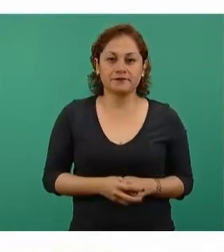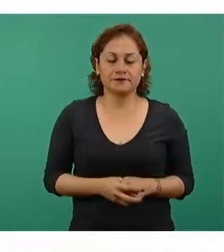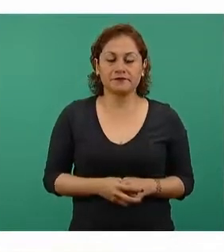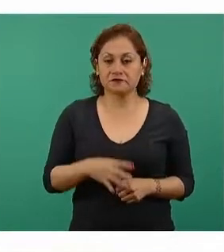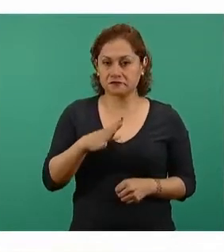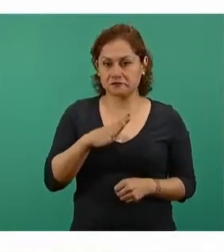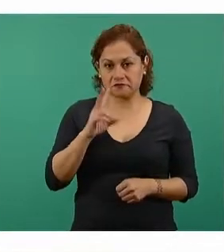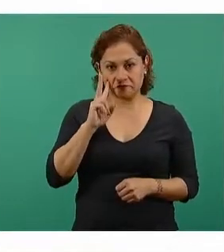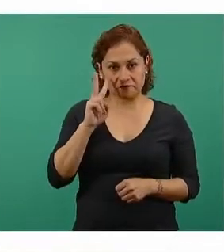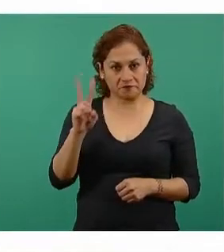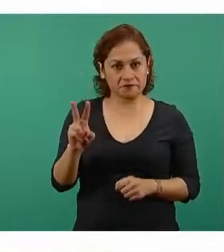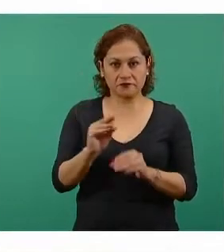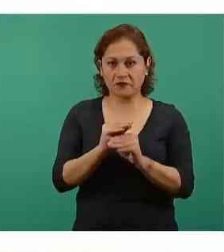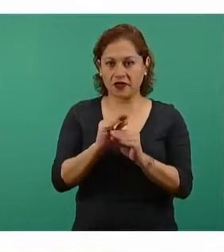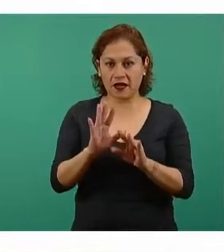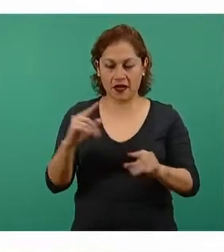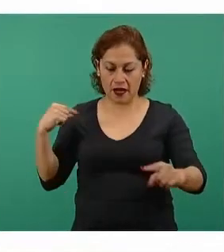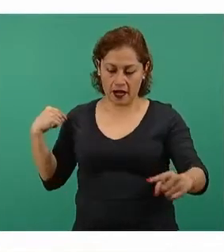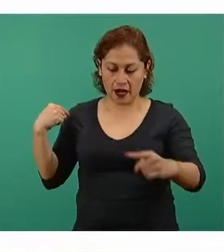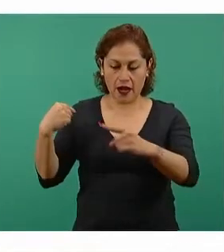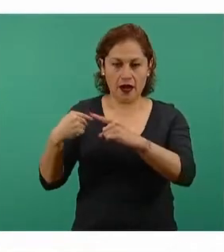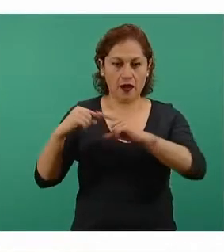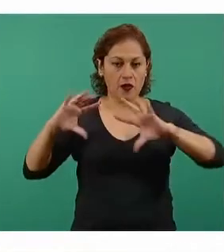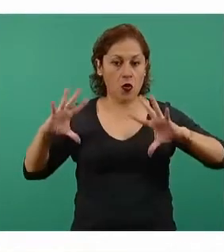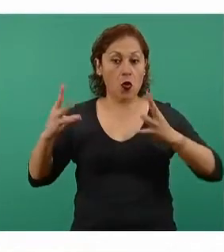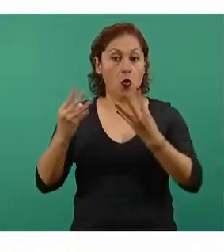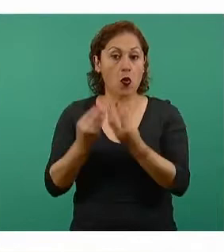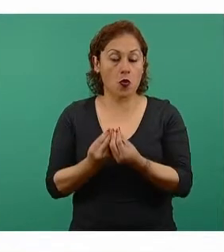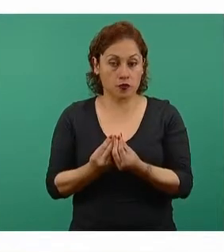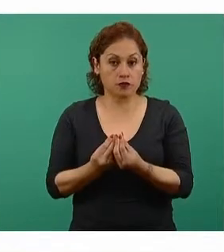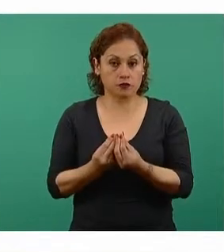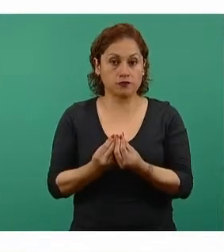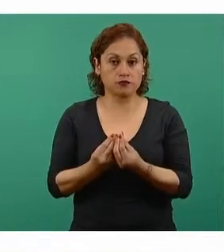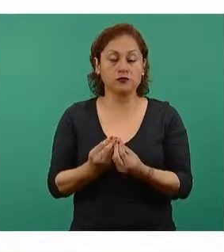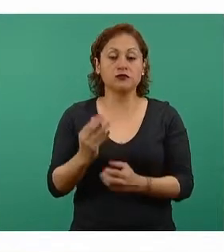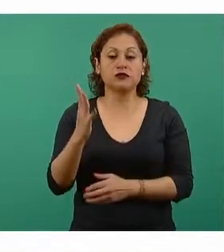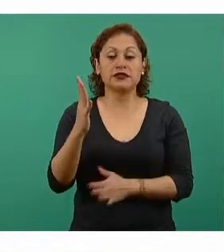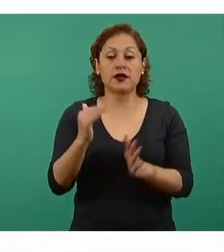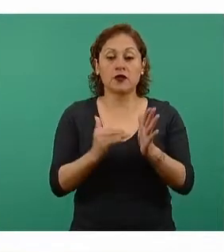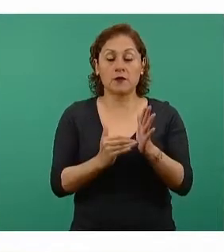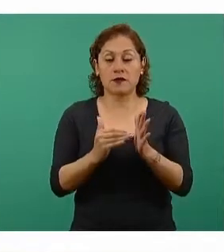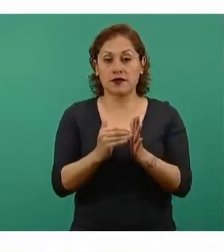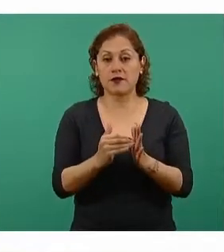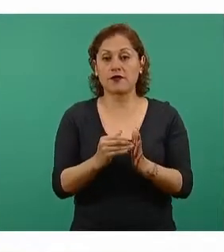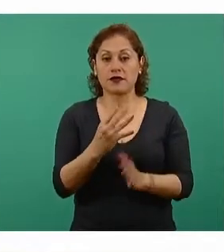identificar claramente al día de hoy que tenemos ya un total de